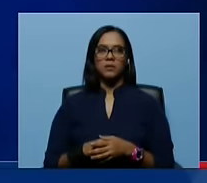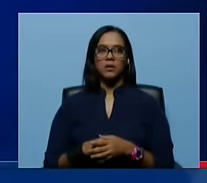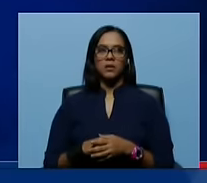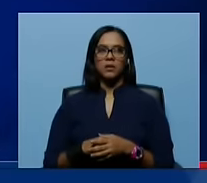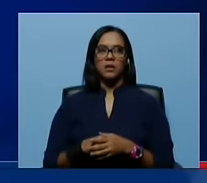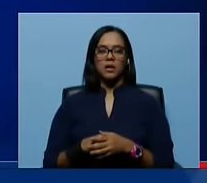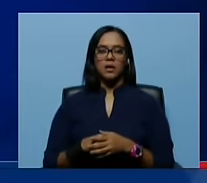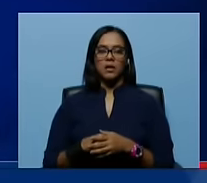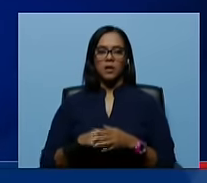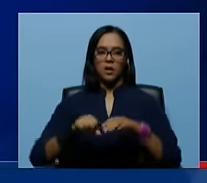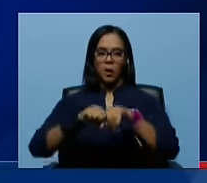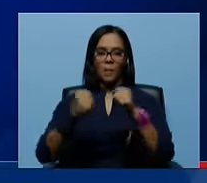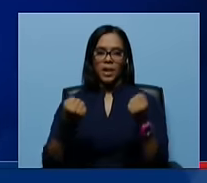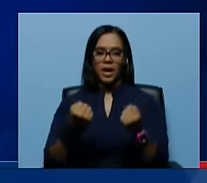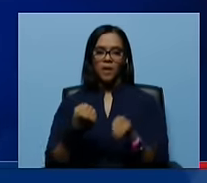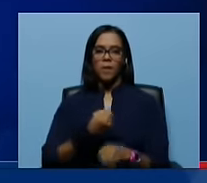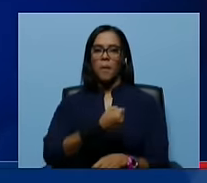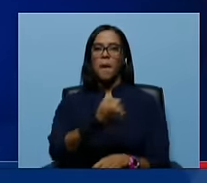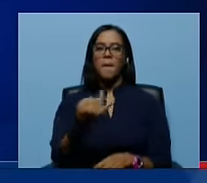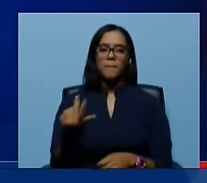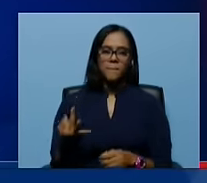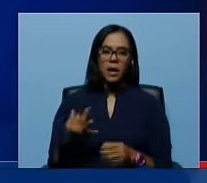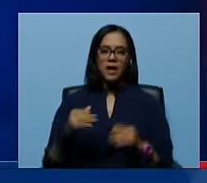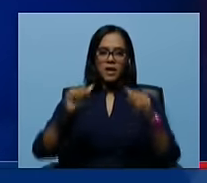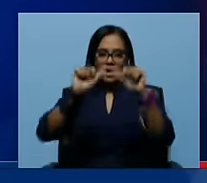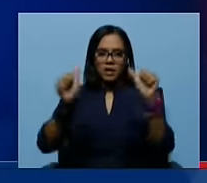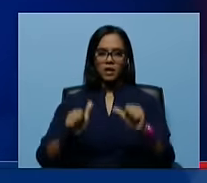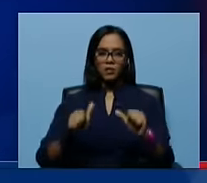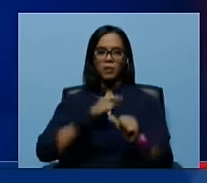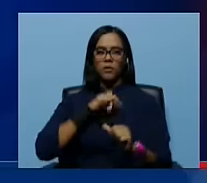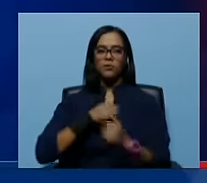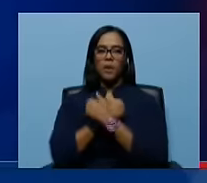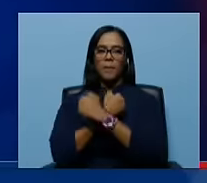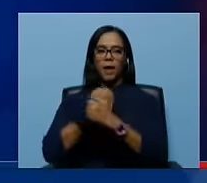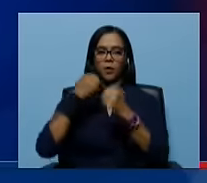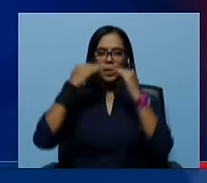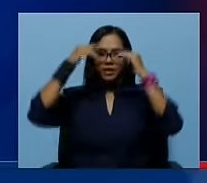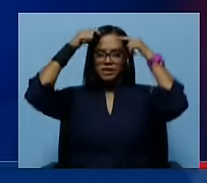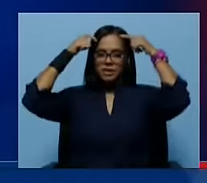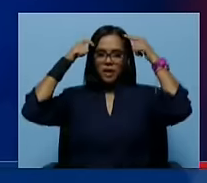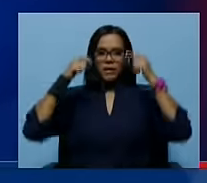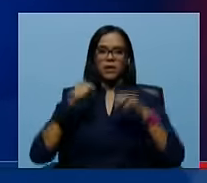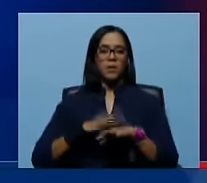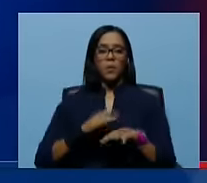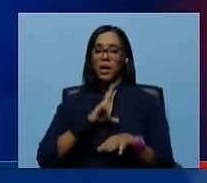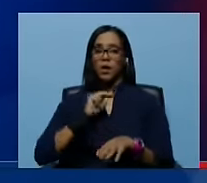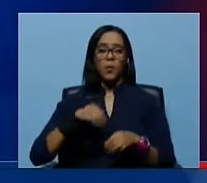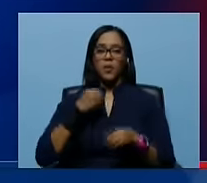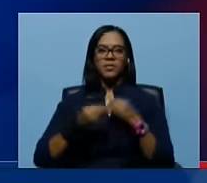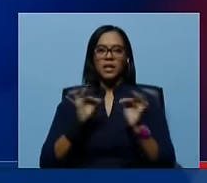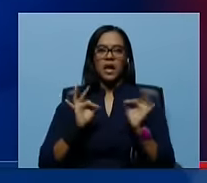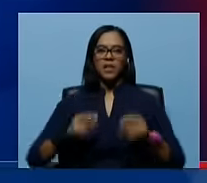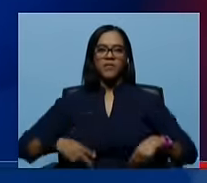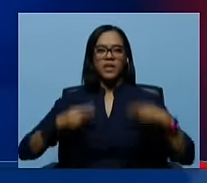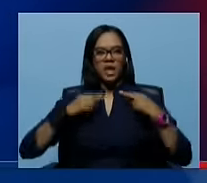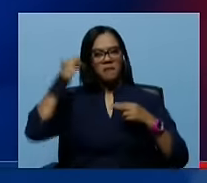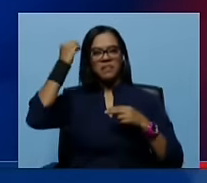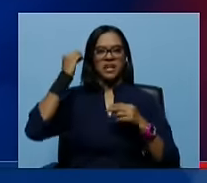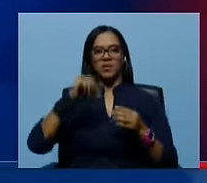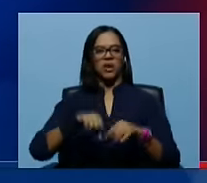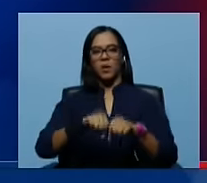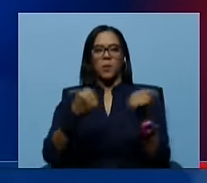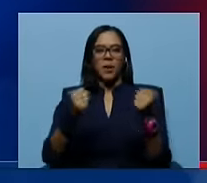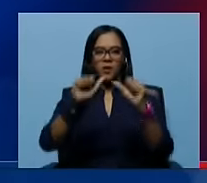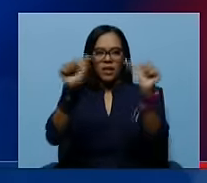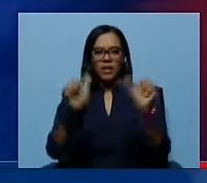Derrumbaron decenas de estatuas de nuestro amado comandante Hugo Chávez, porque no pudieron hacerle nada en vida y creen que tumbando una estatua le están